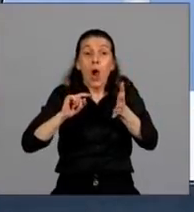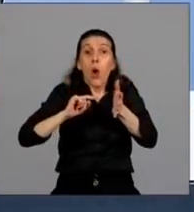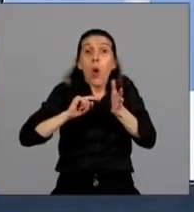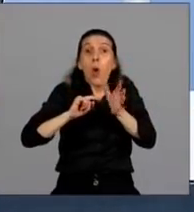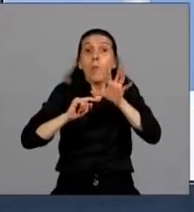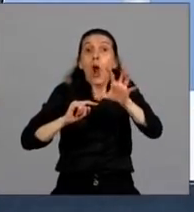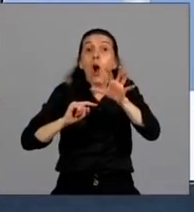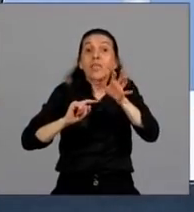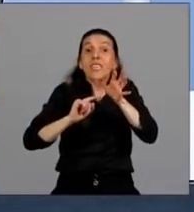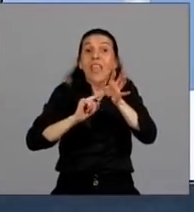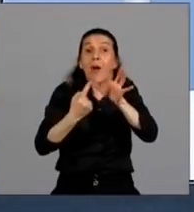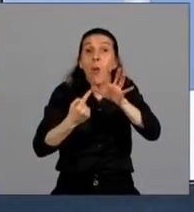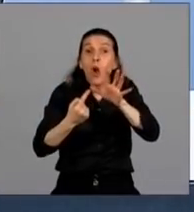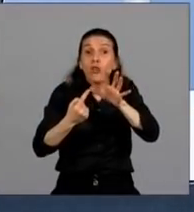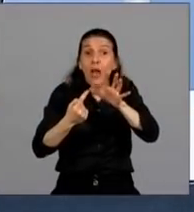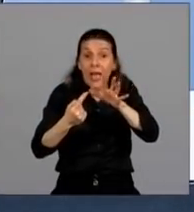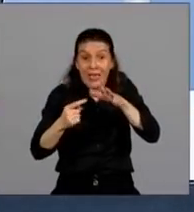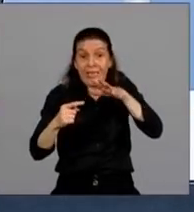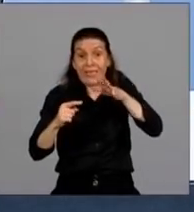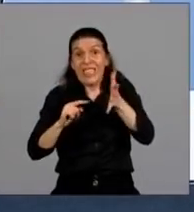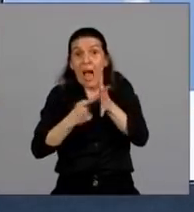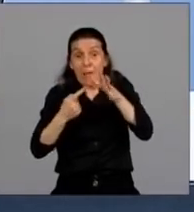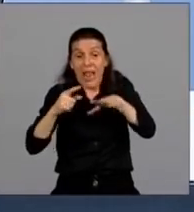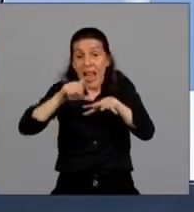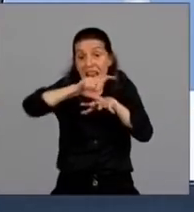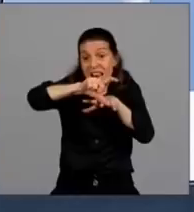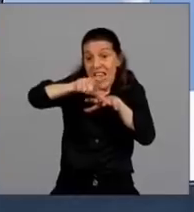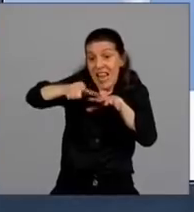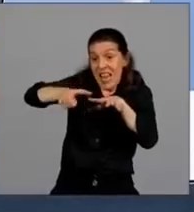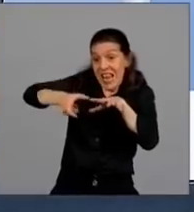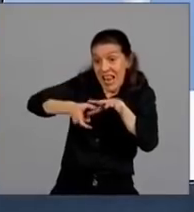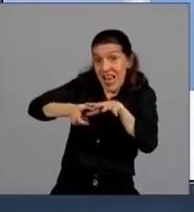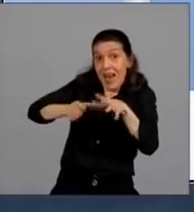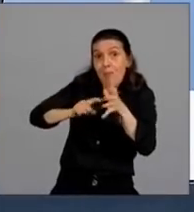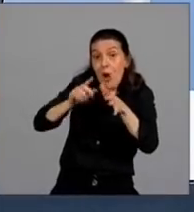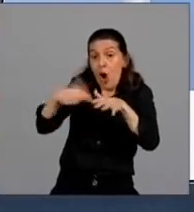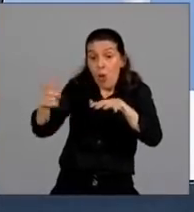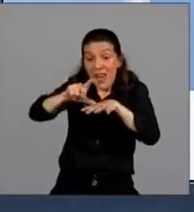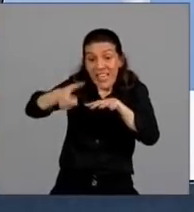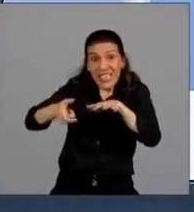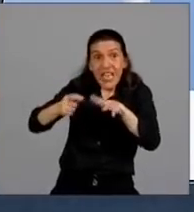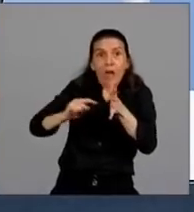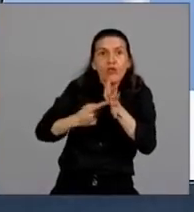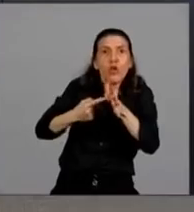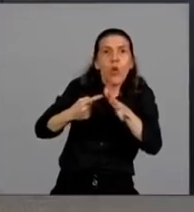Aires y en lo que sería ese cuadro completo entre la provincia y la ciudad.